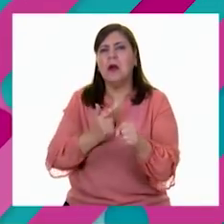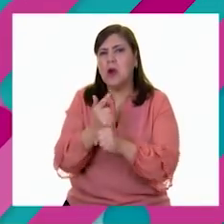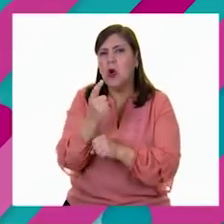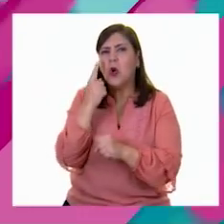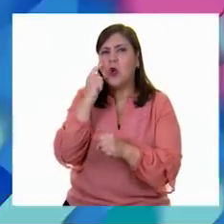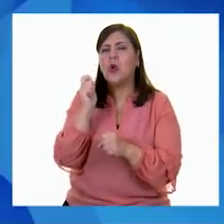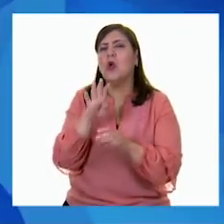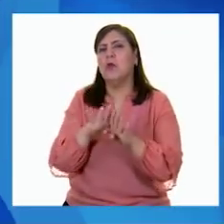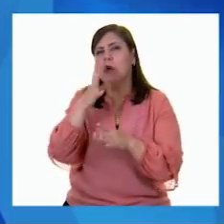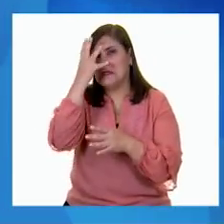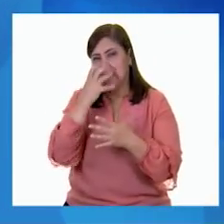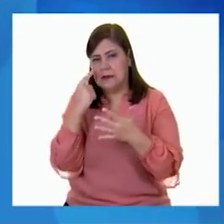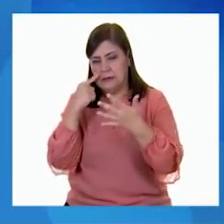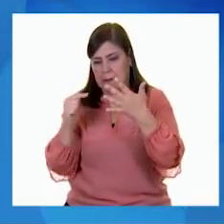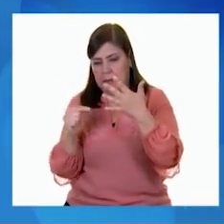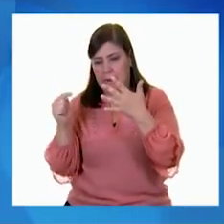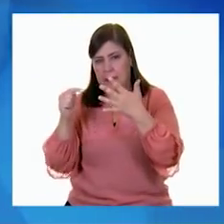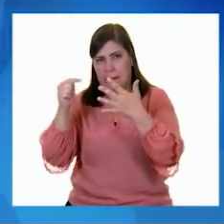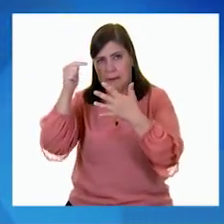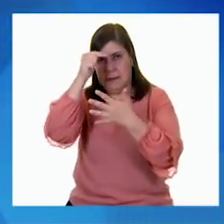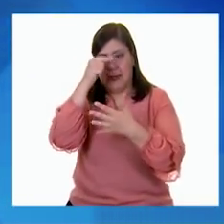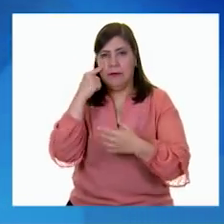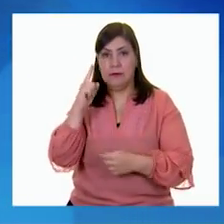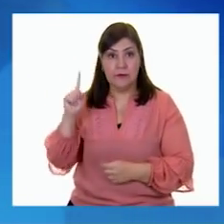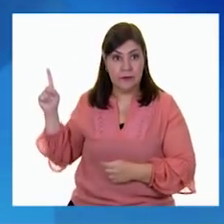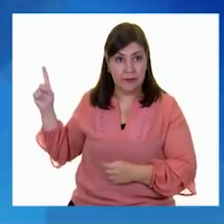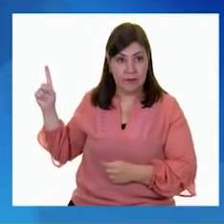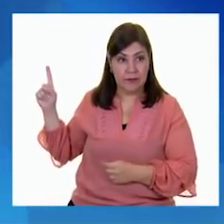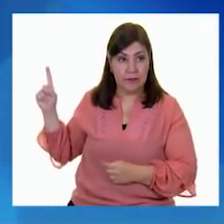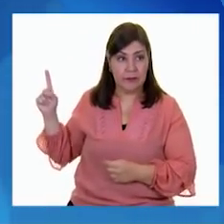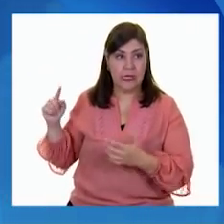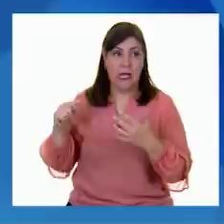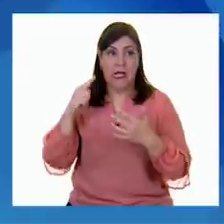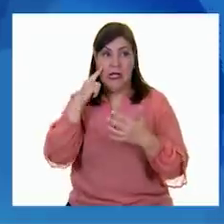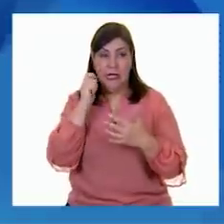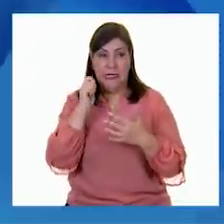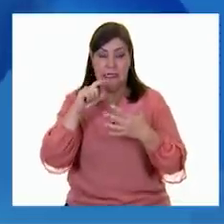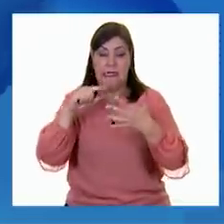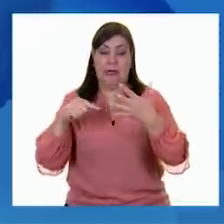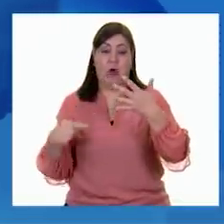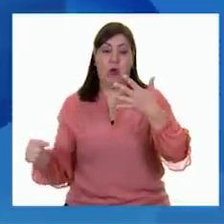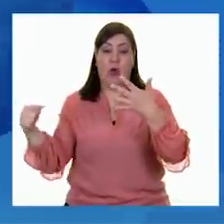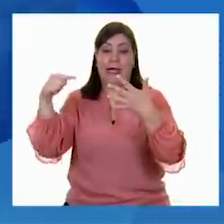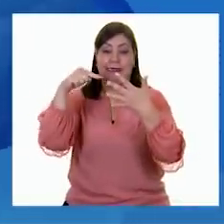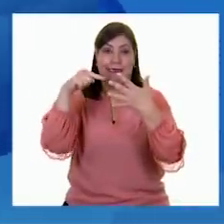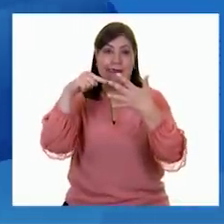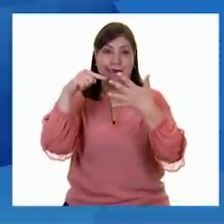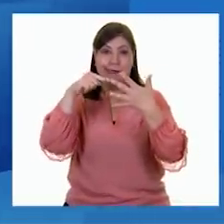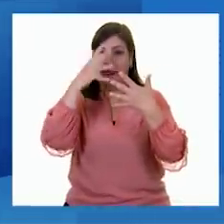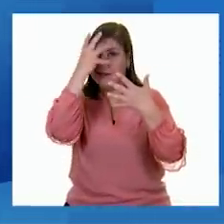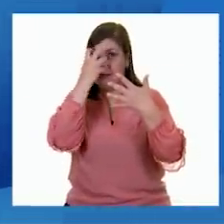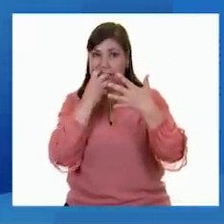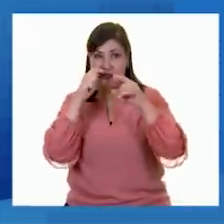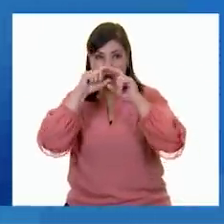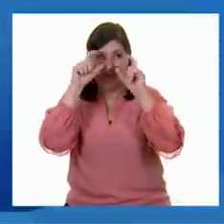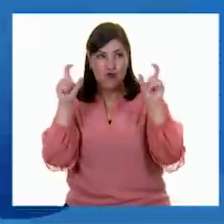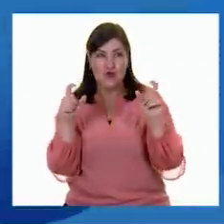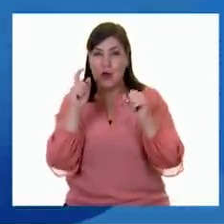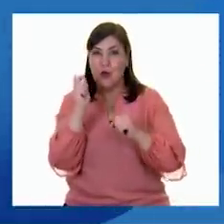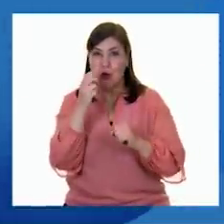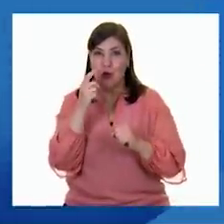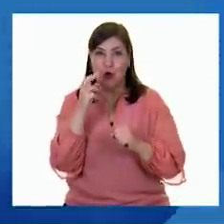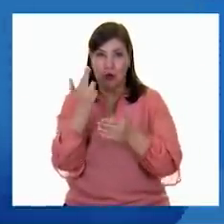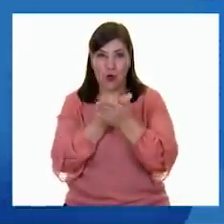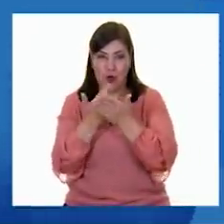A ver. Sí, observen. Vamos a ver. ¿Ya se dieron cuenta que aparece en medio? Ajá, cierto. Ahí está.